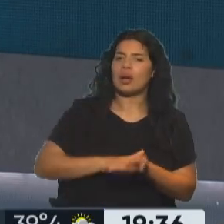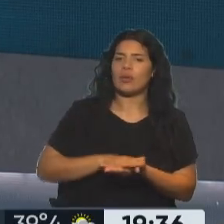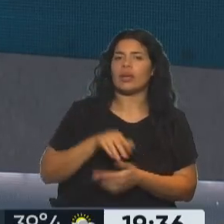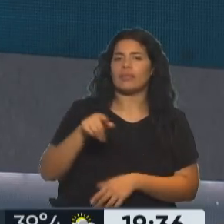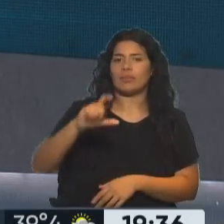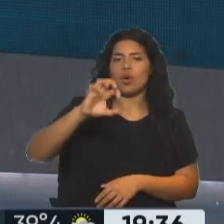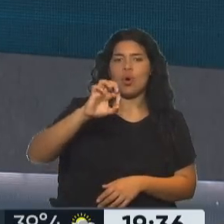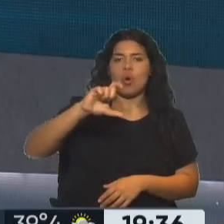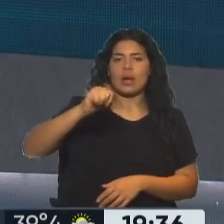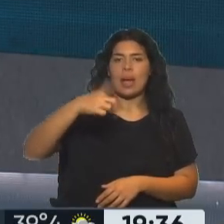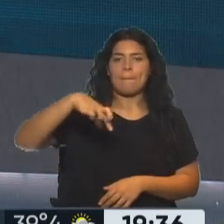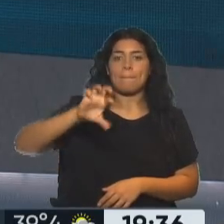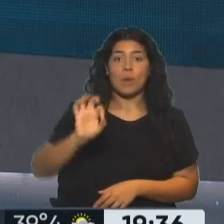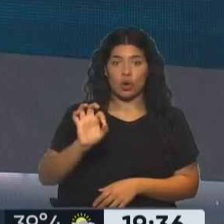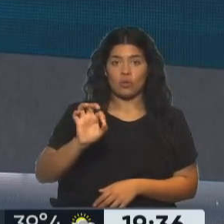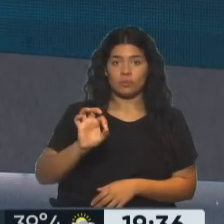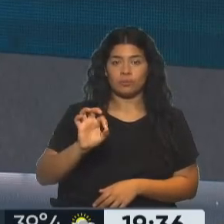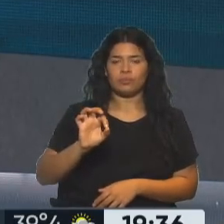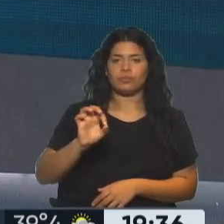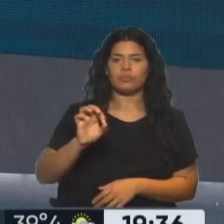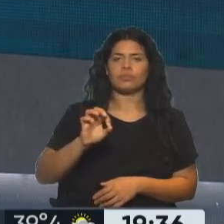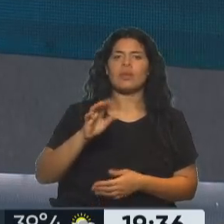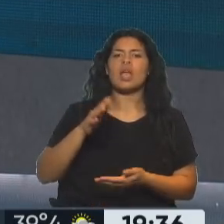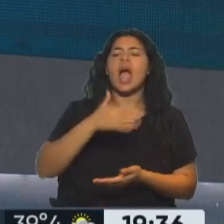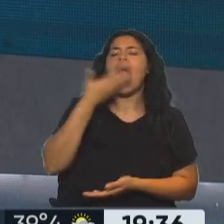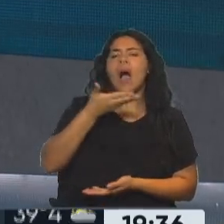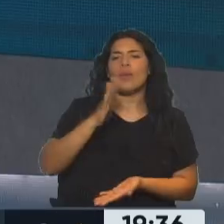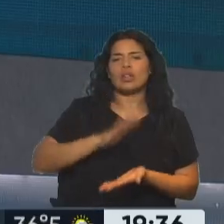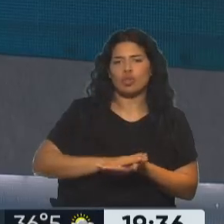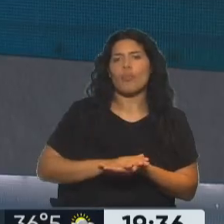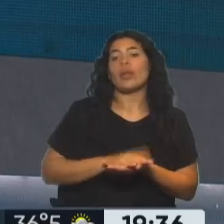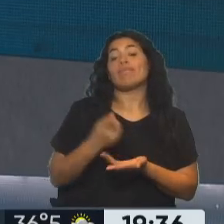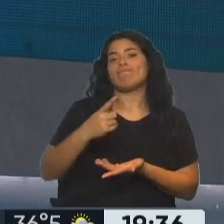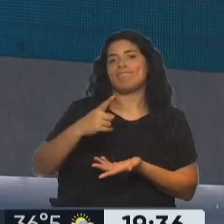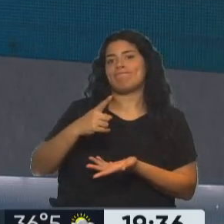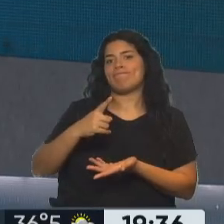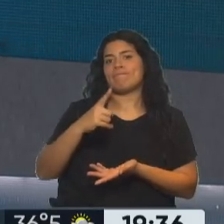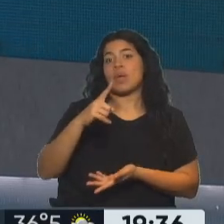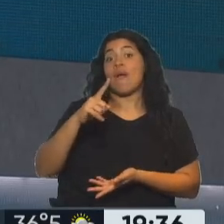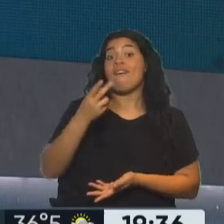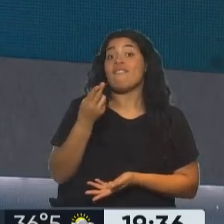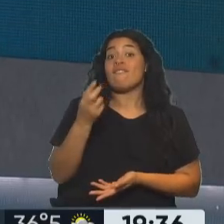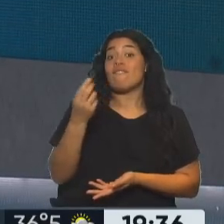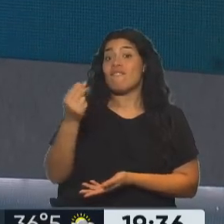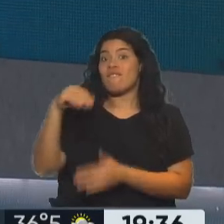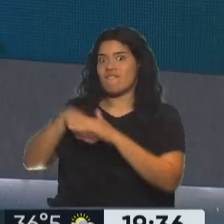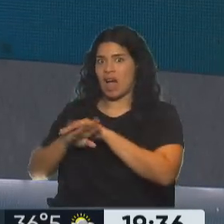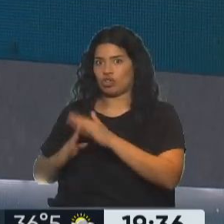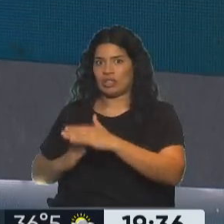suerte de reestructuración de la deuda que tiene el Banco Central con los bancos, si no entiendo mal. Ahora, esa